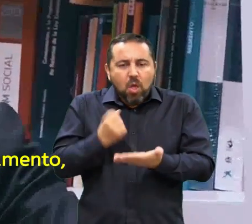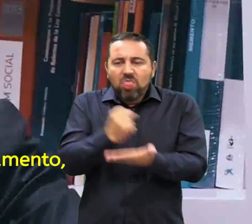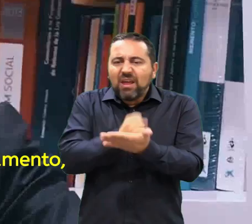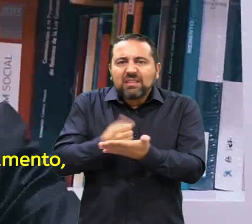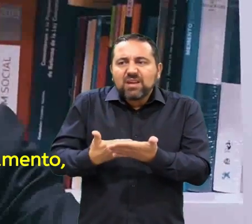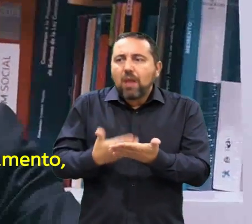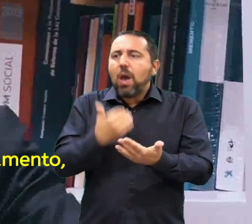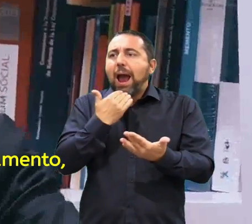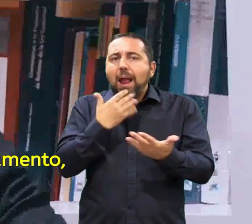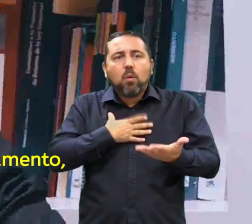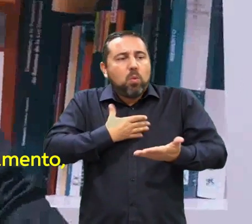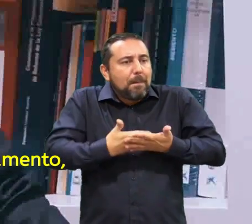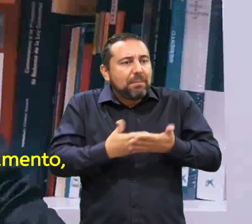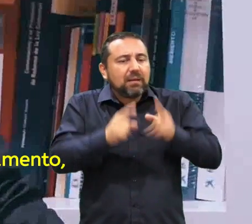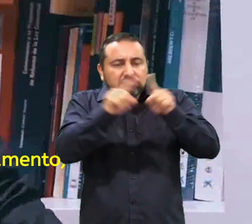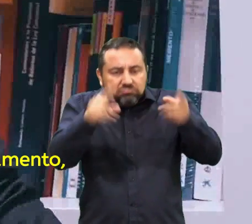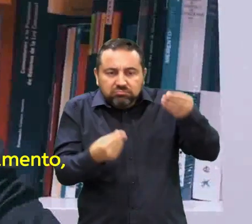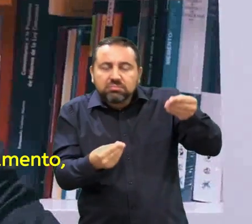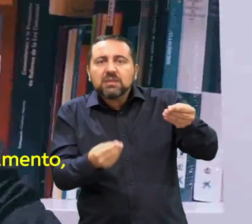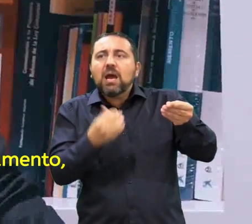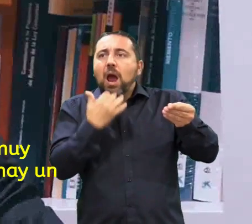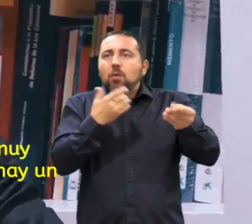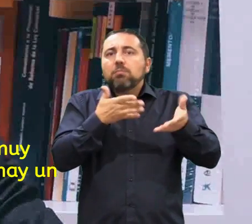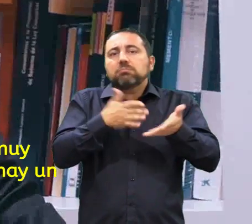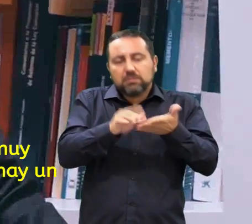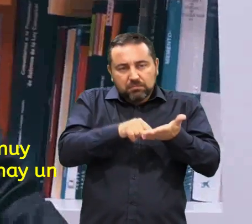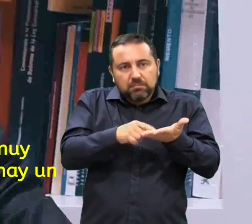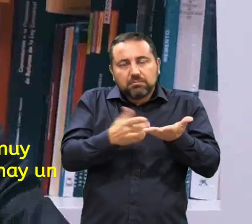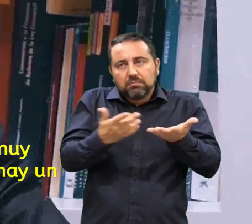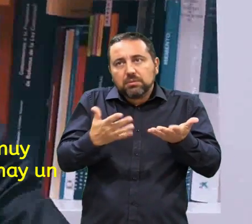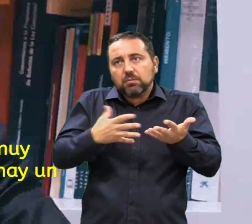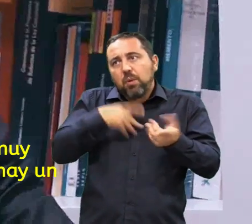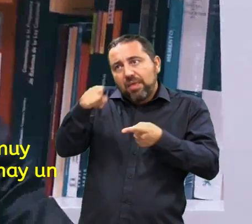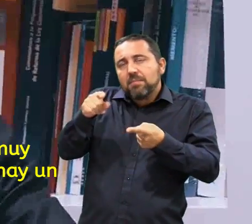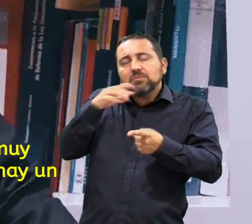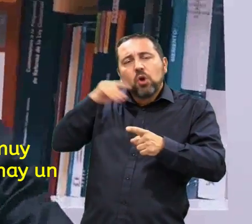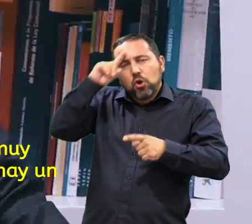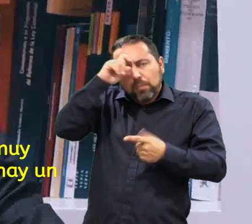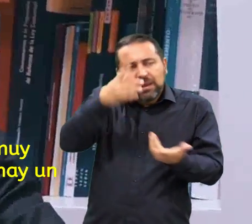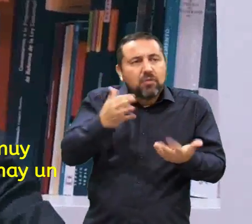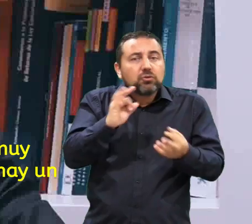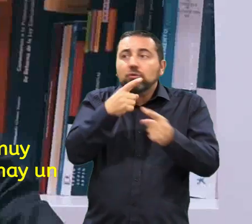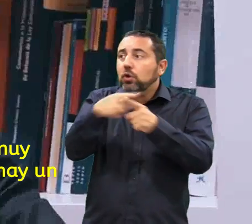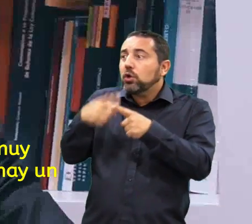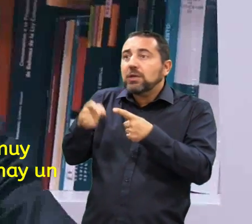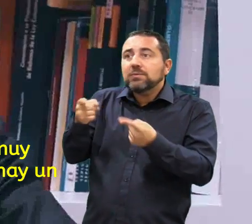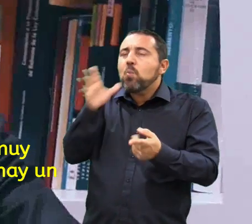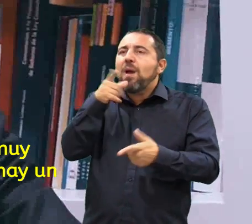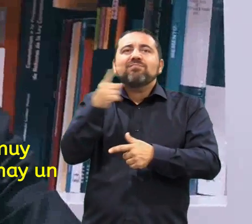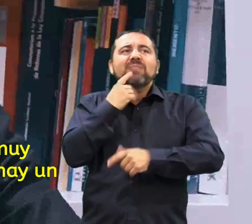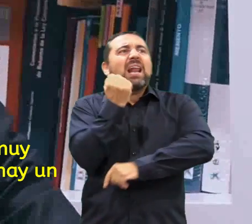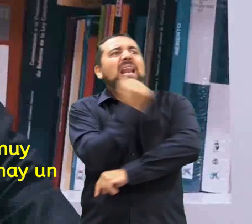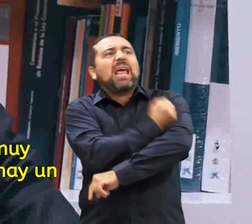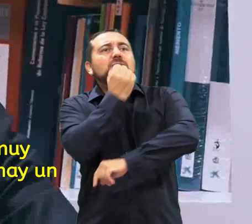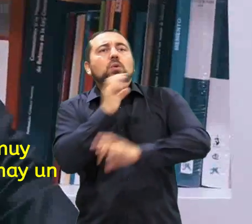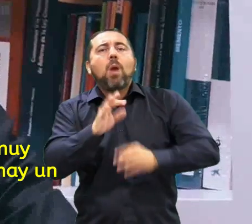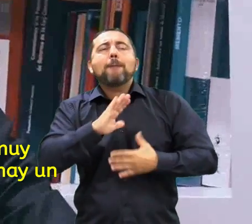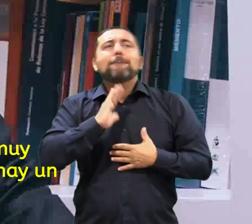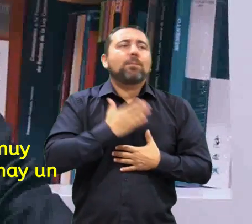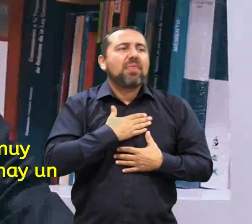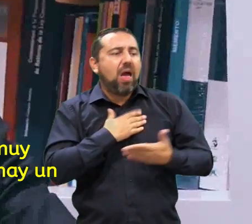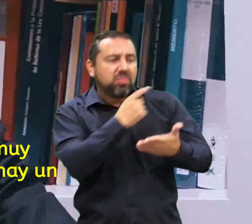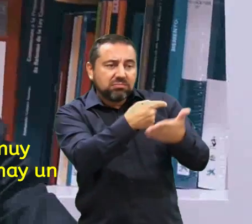un documento, una certificación de la obra, que se puede luego reconstruir, pero es muy complicada. Son bienes muebles,